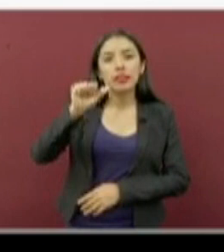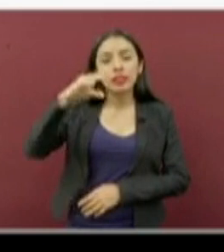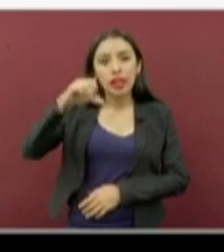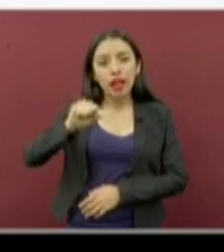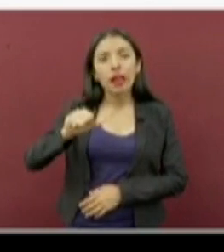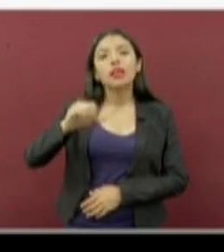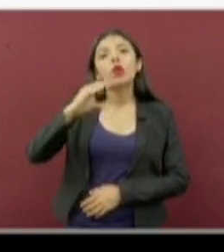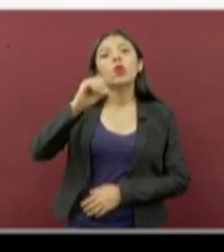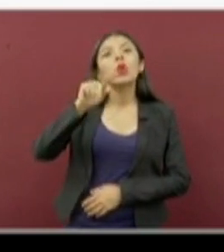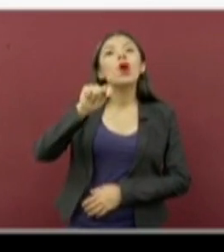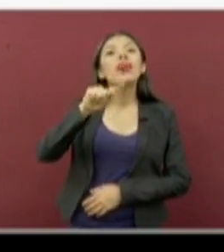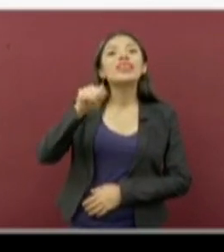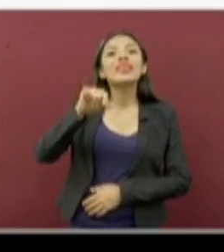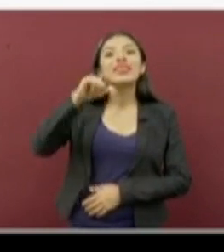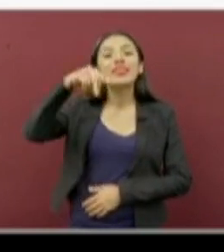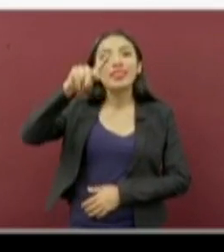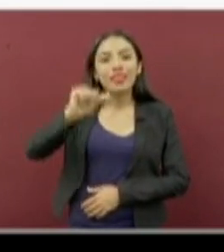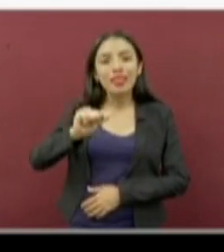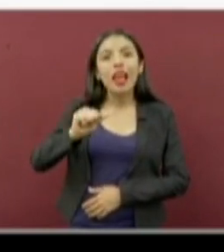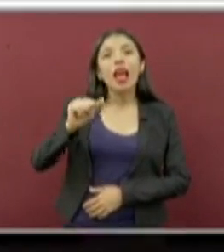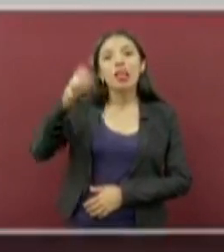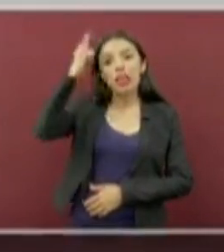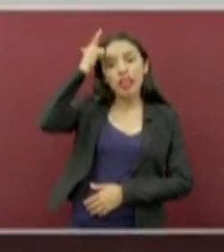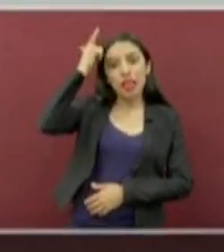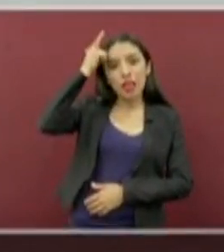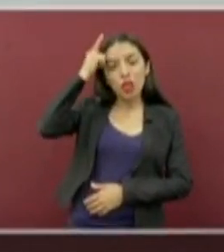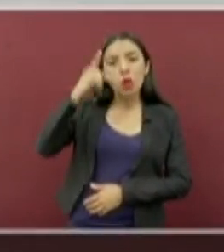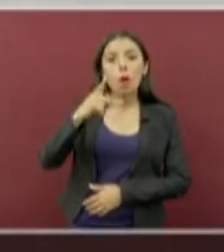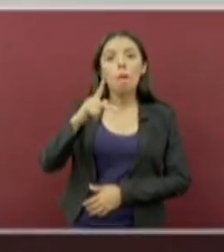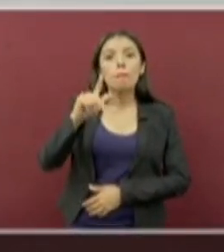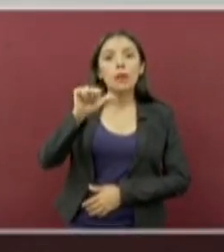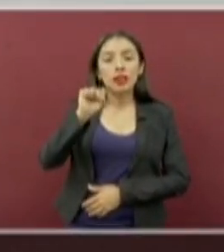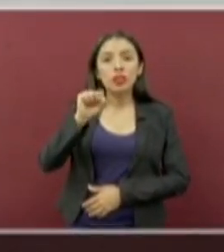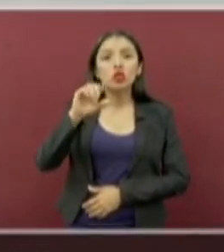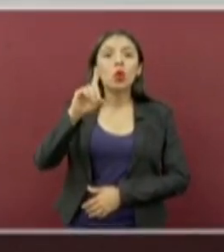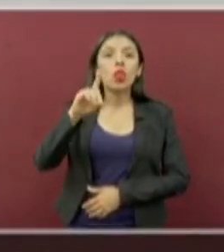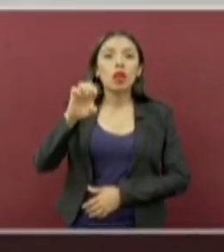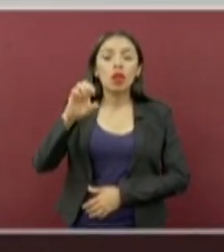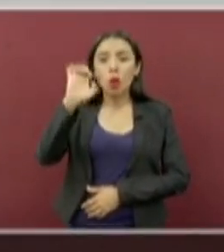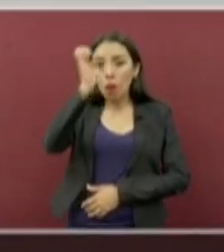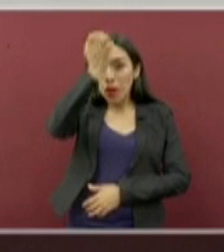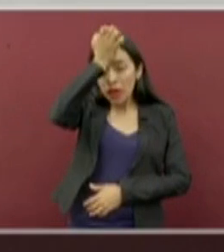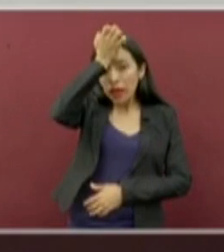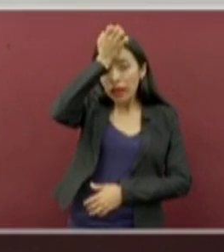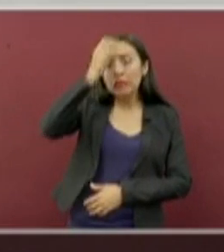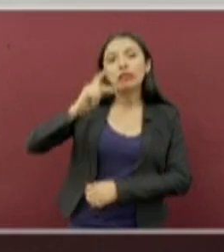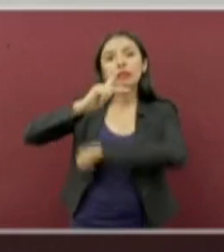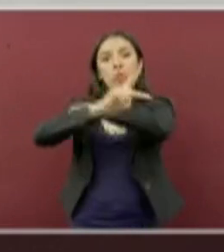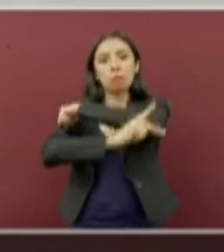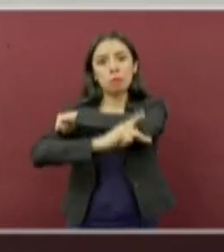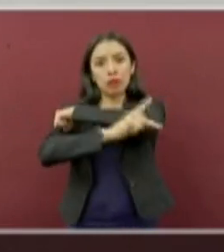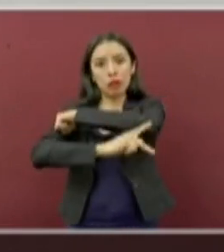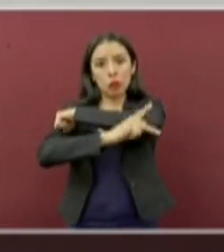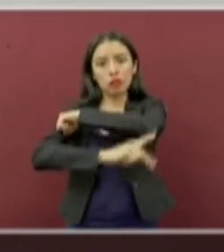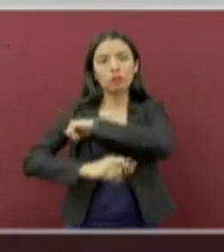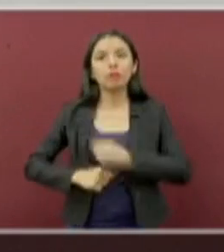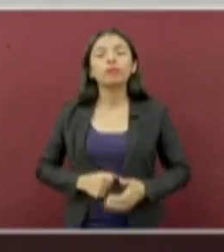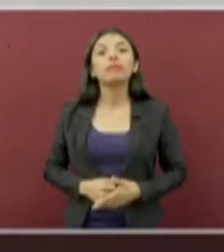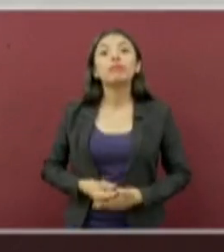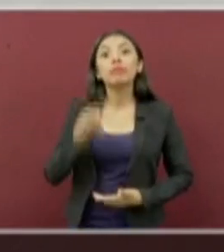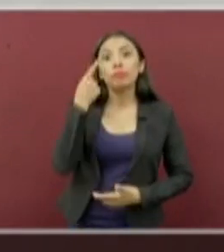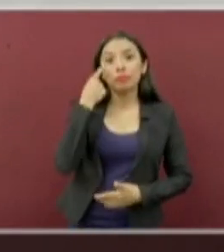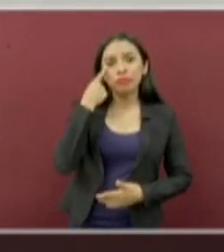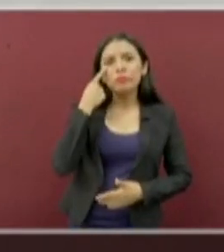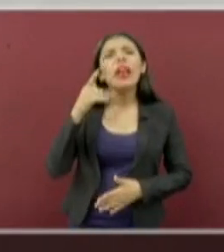Tejada, Paso de Ovejas y Perote. Fíjense, aun cuando se observa